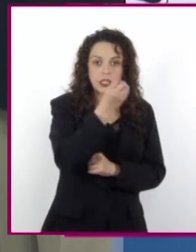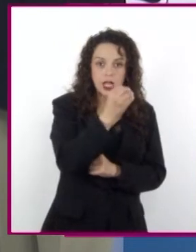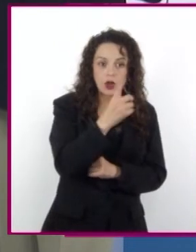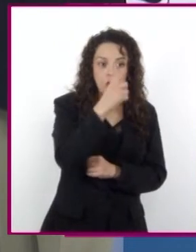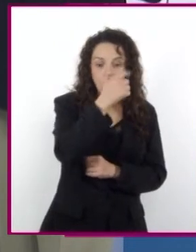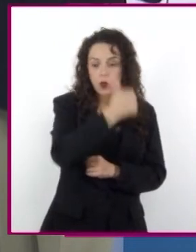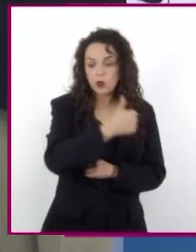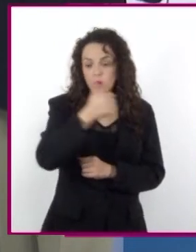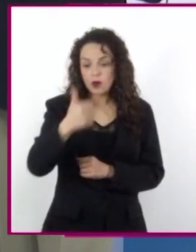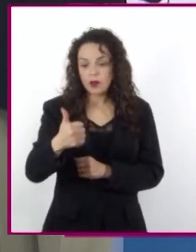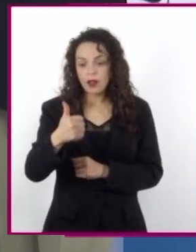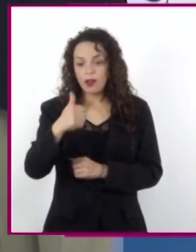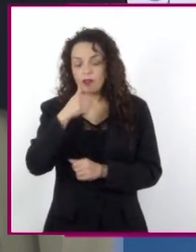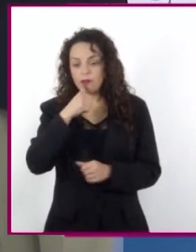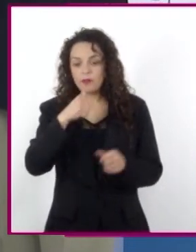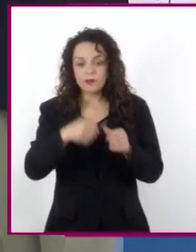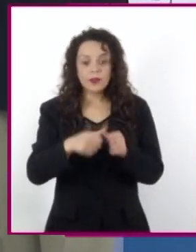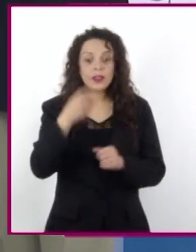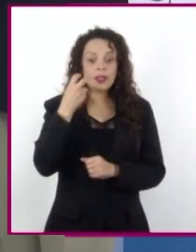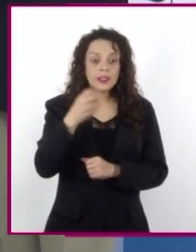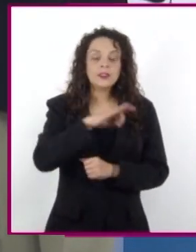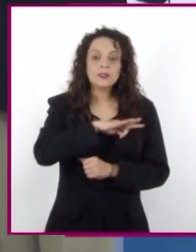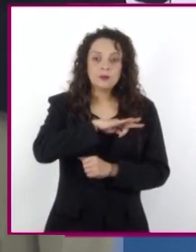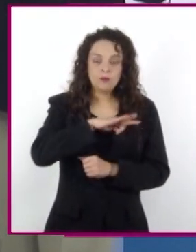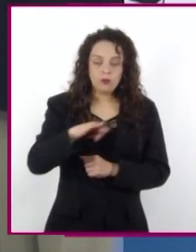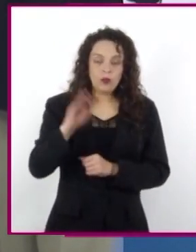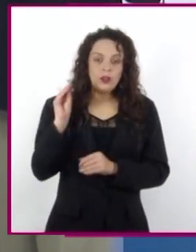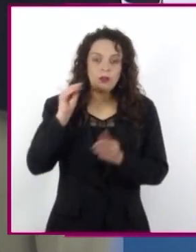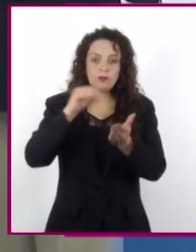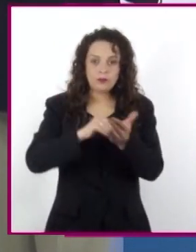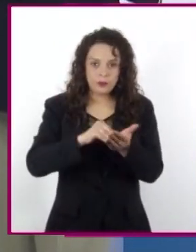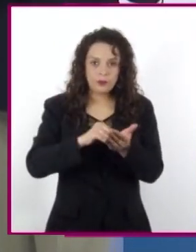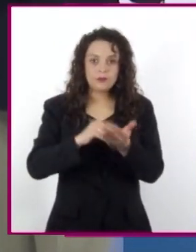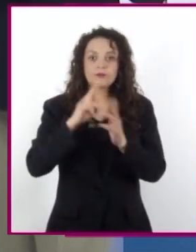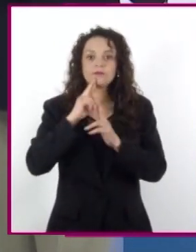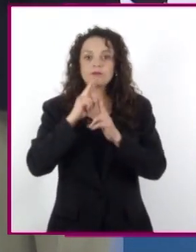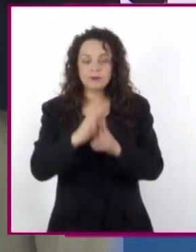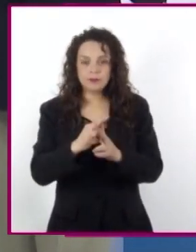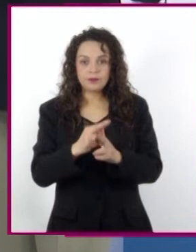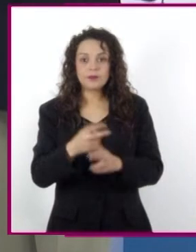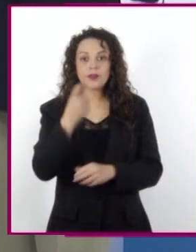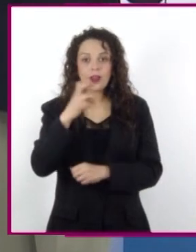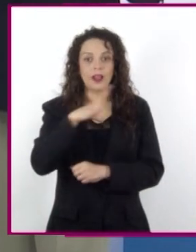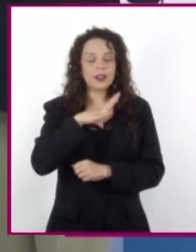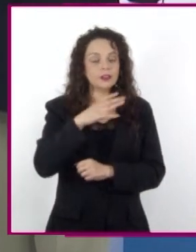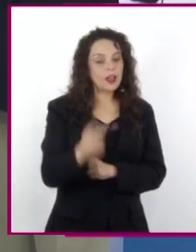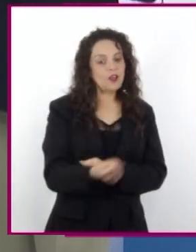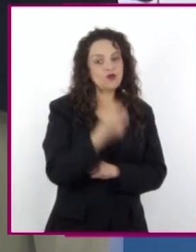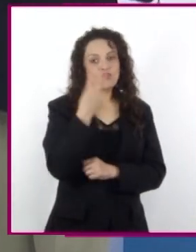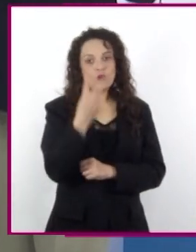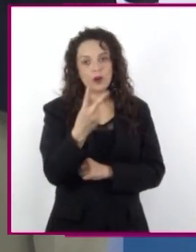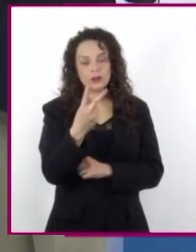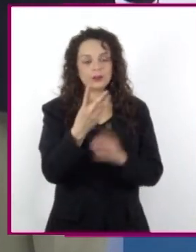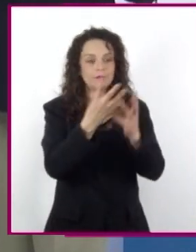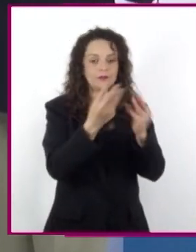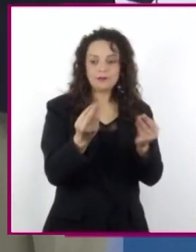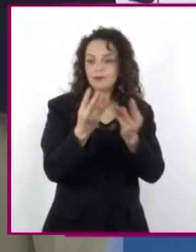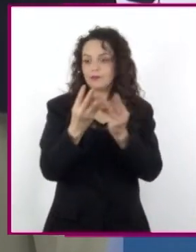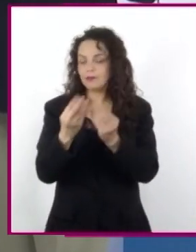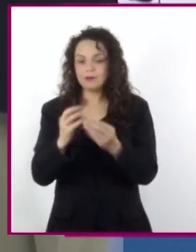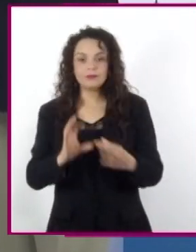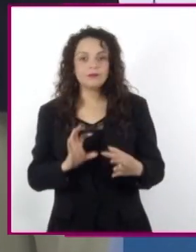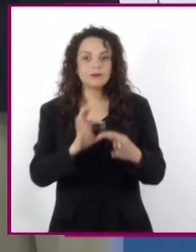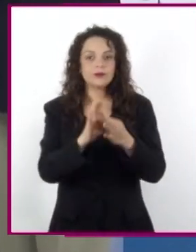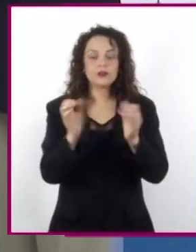y despejar las ecuaciones resultantes, obteniendo así las dos soluciones que corresponden a